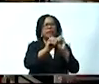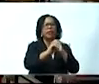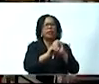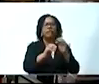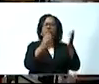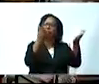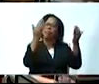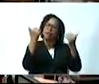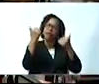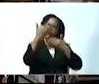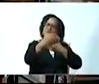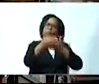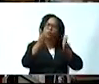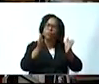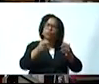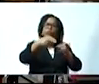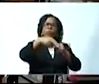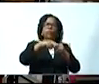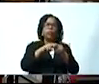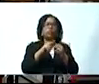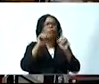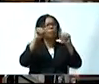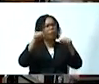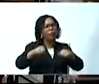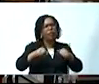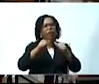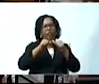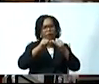avanzar. Nos gusta estar aquí.